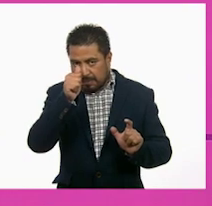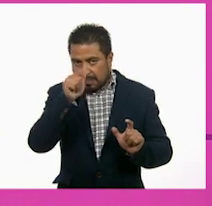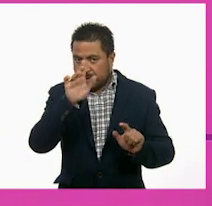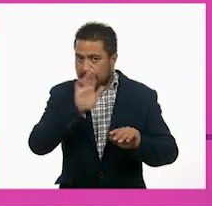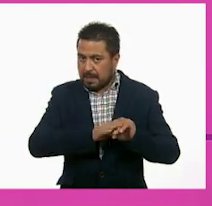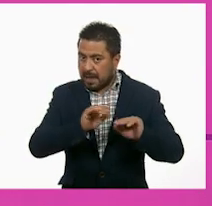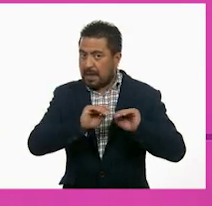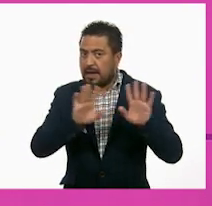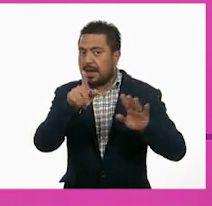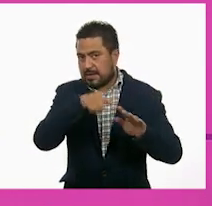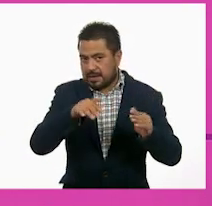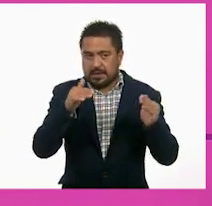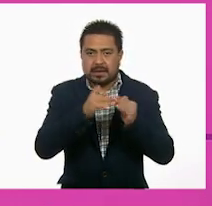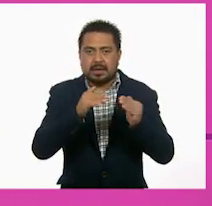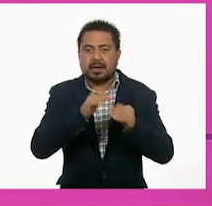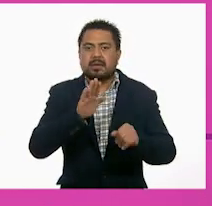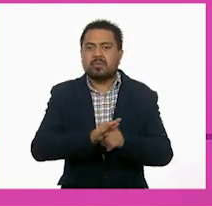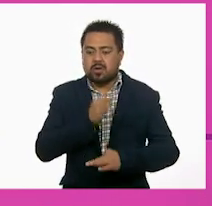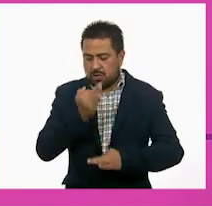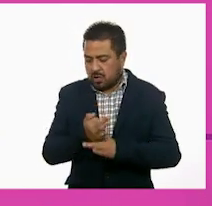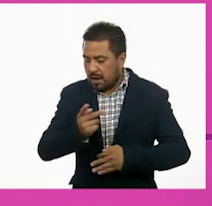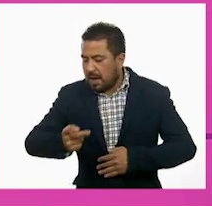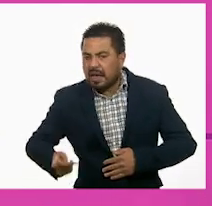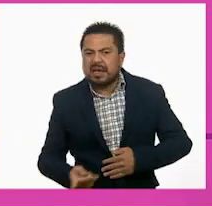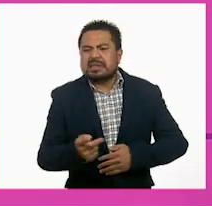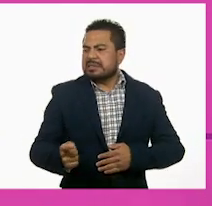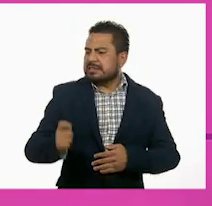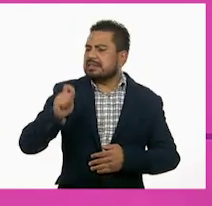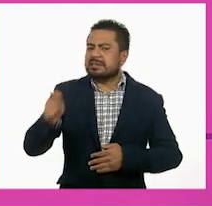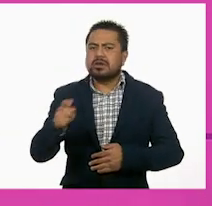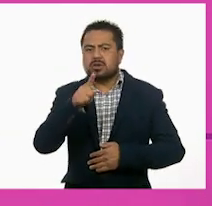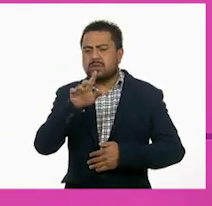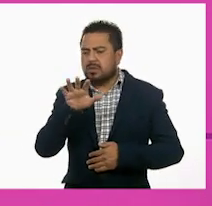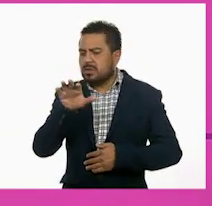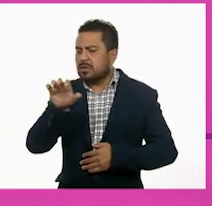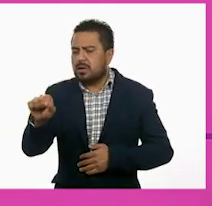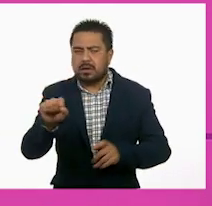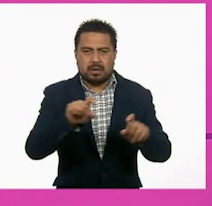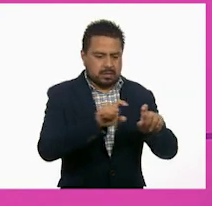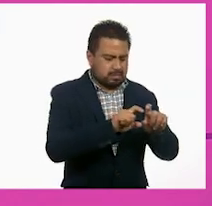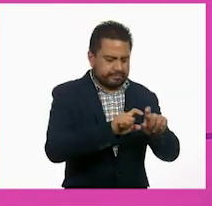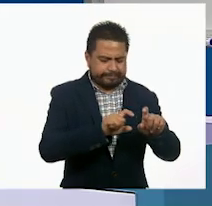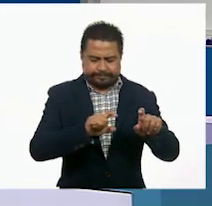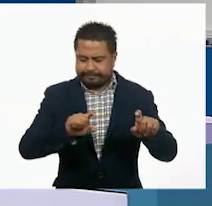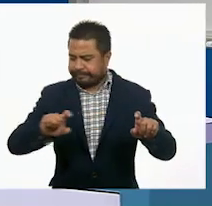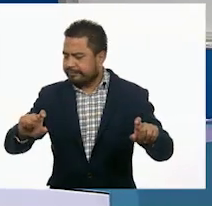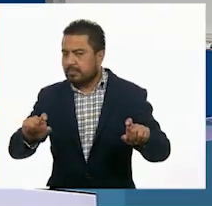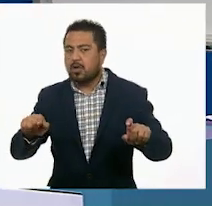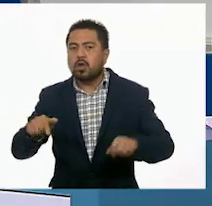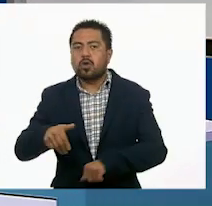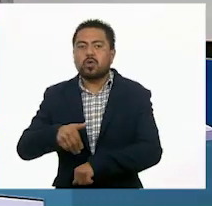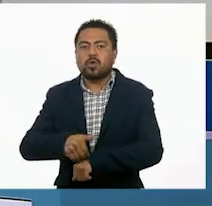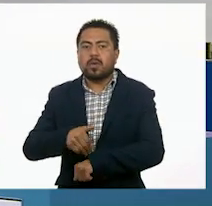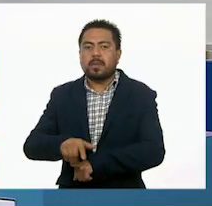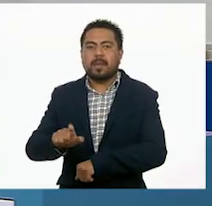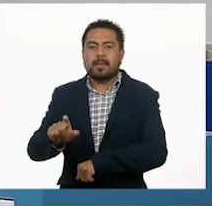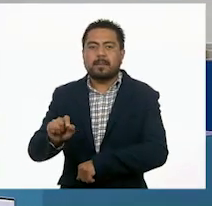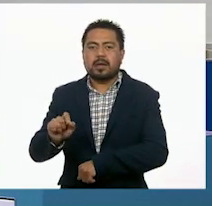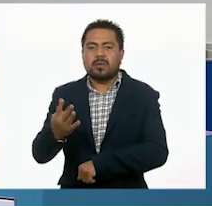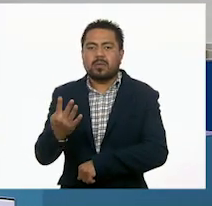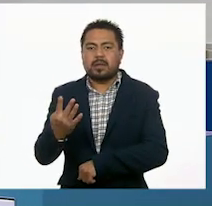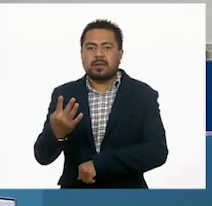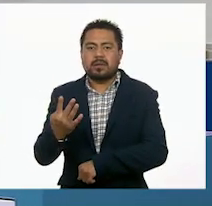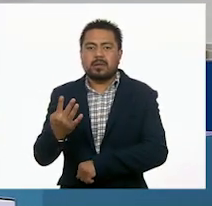bien claro en casa. Porque la pregunta es, localiza en la recta el número 24.